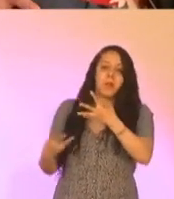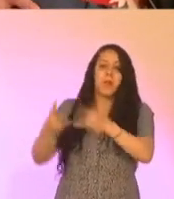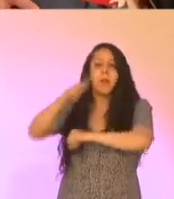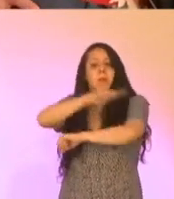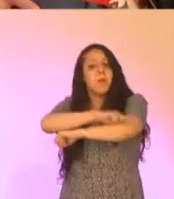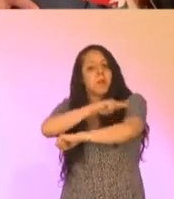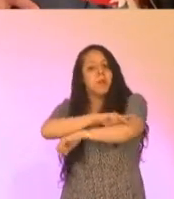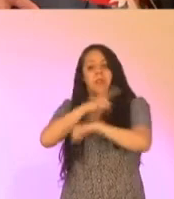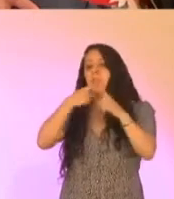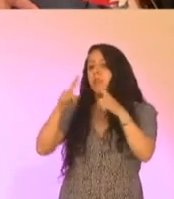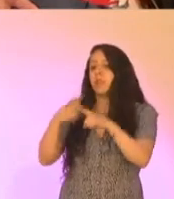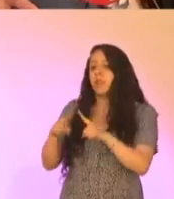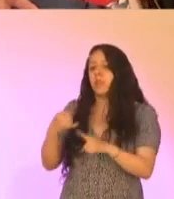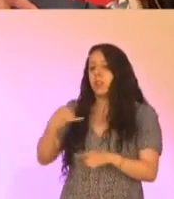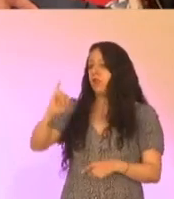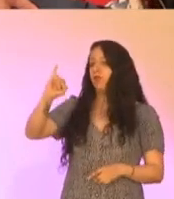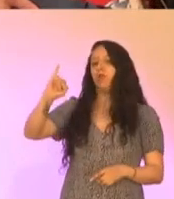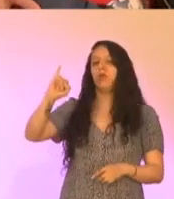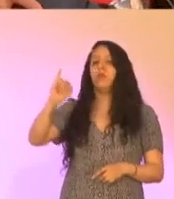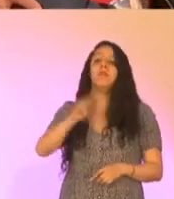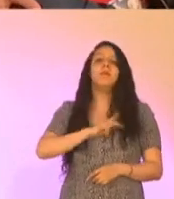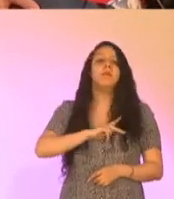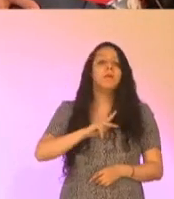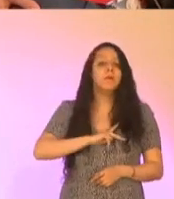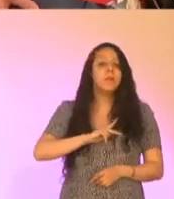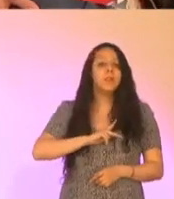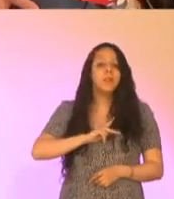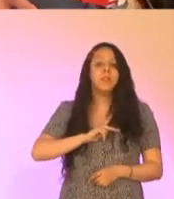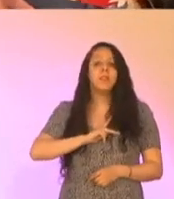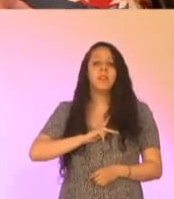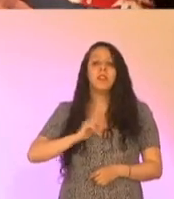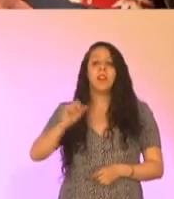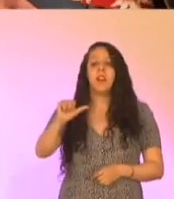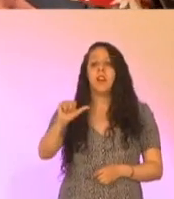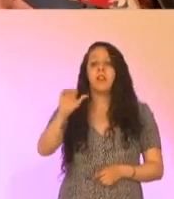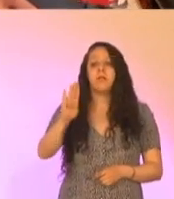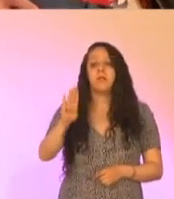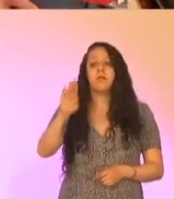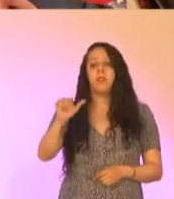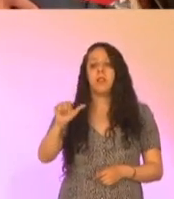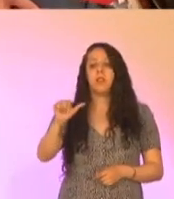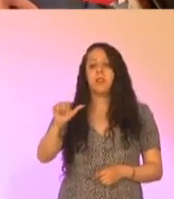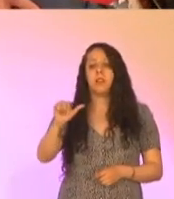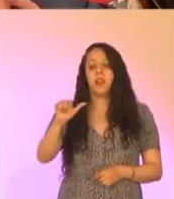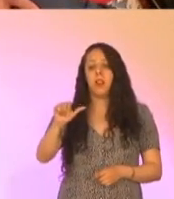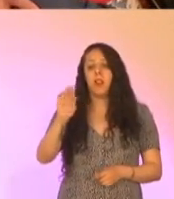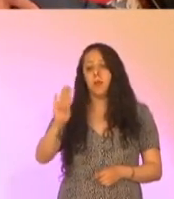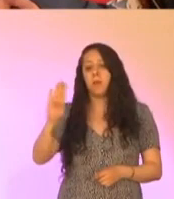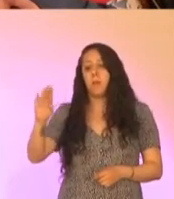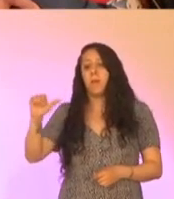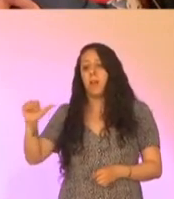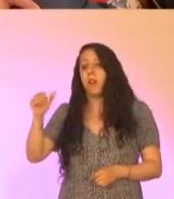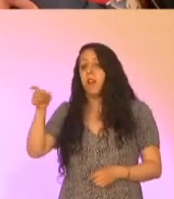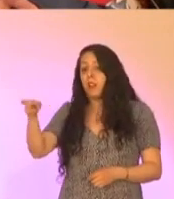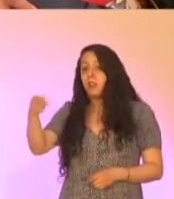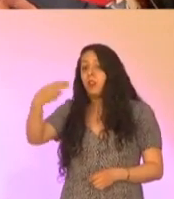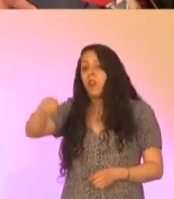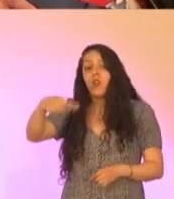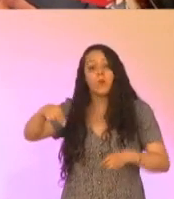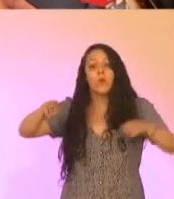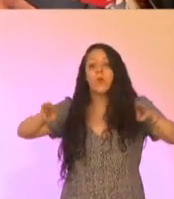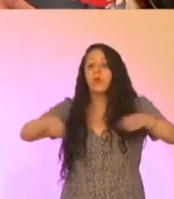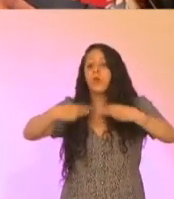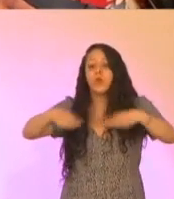particular trataba sobre ava este grupo de pop sueco que me gusta mucho y una interpretación filosófica